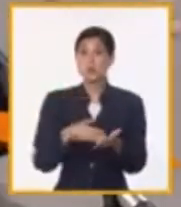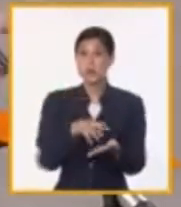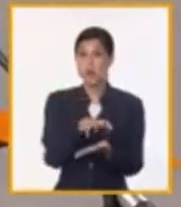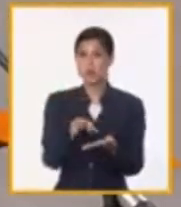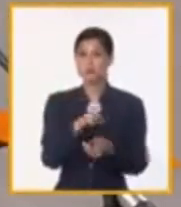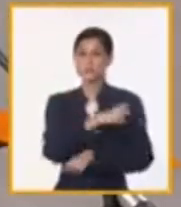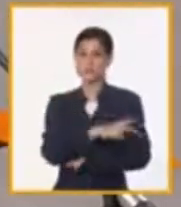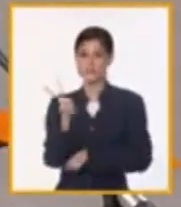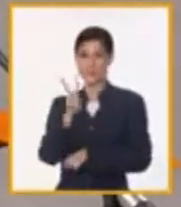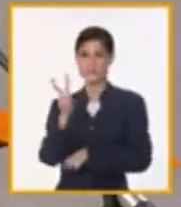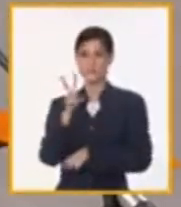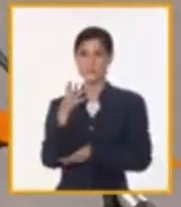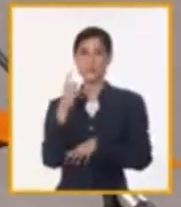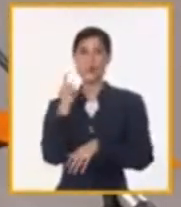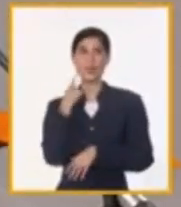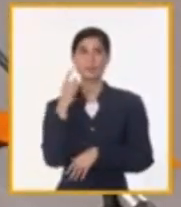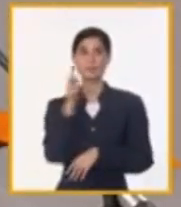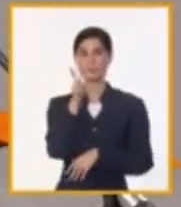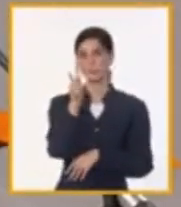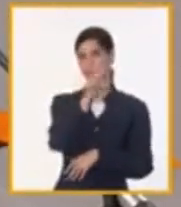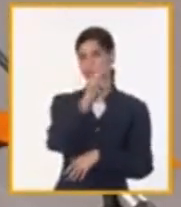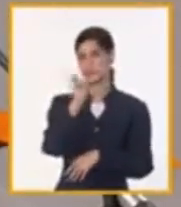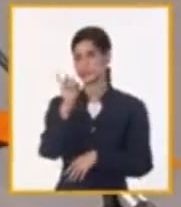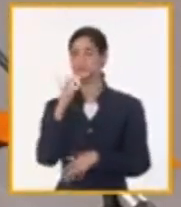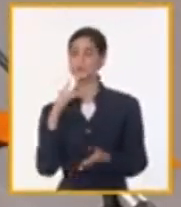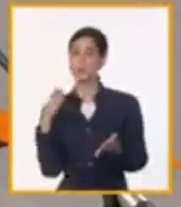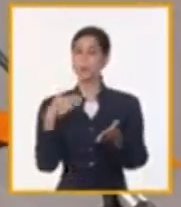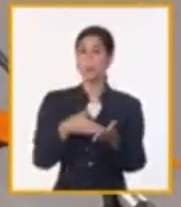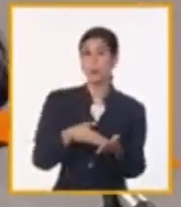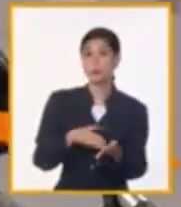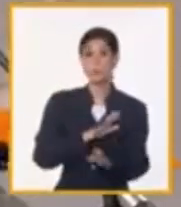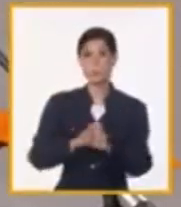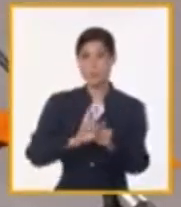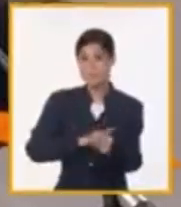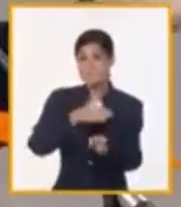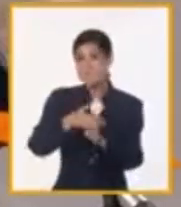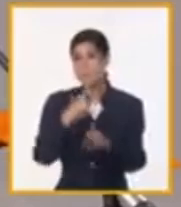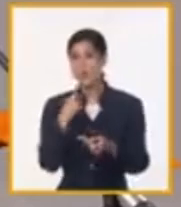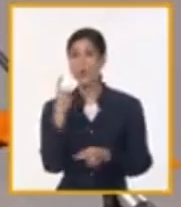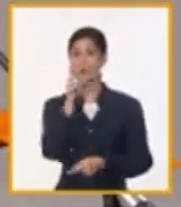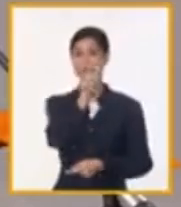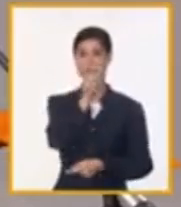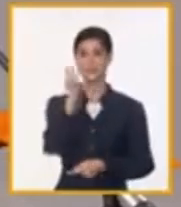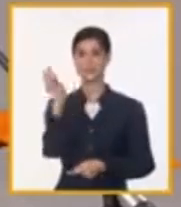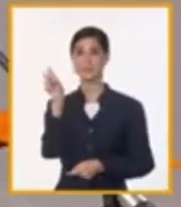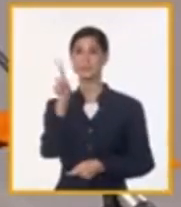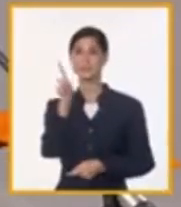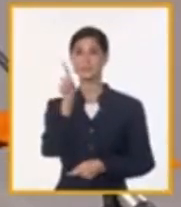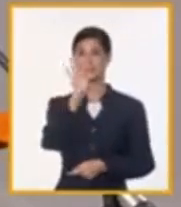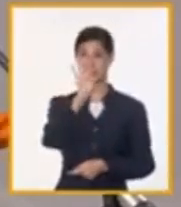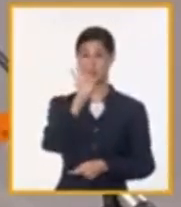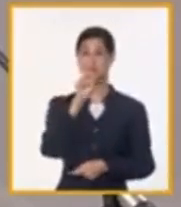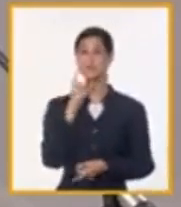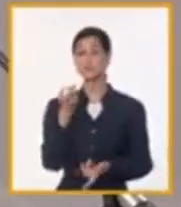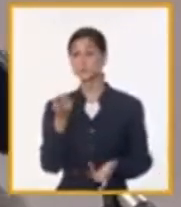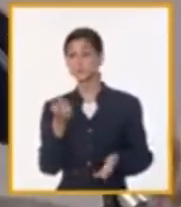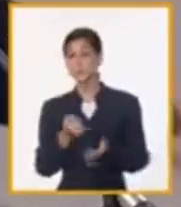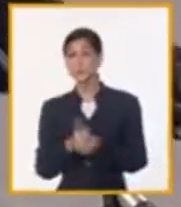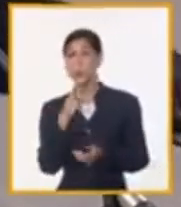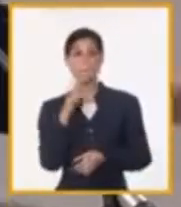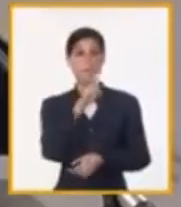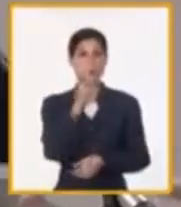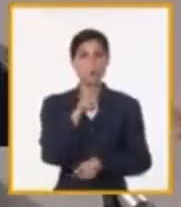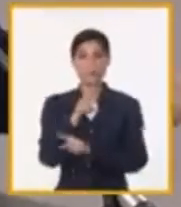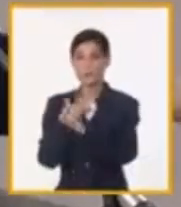comenzar la la guarimba y algo que me decían yo me fui a la me tiré a la calle ahora en esta ocasión a a preguntarle a la gente fui